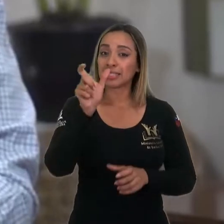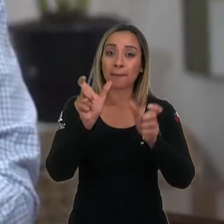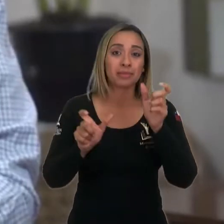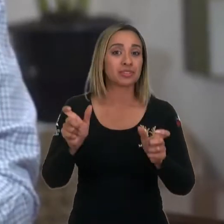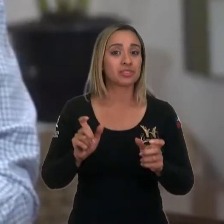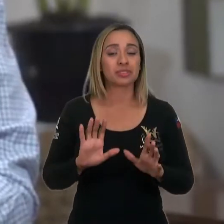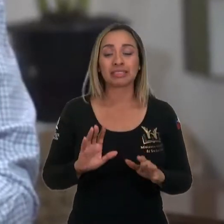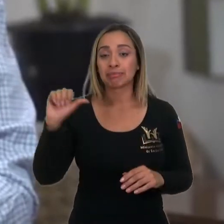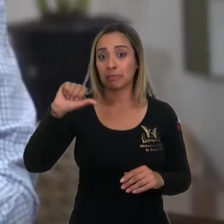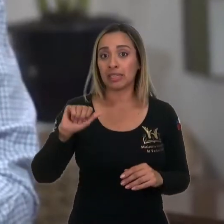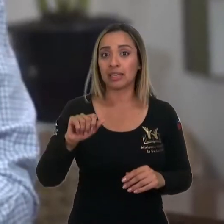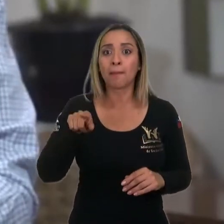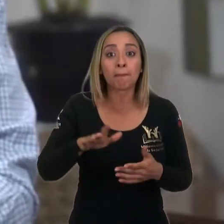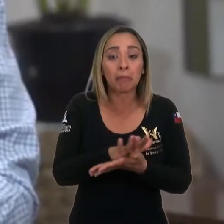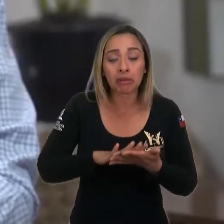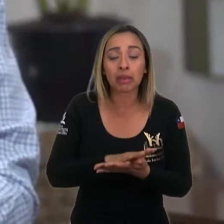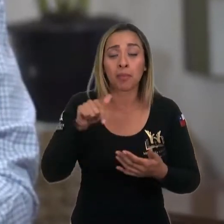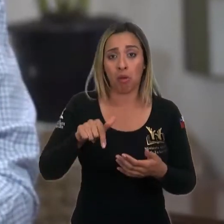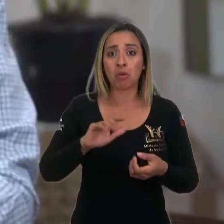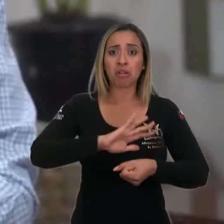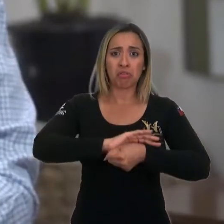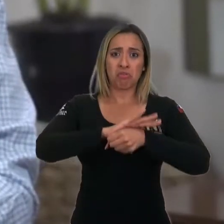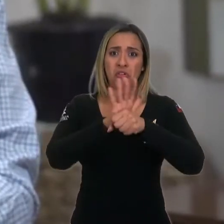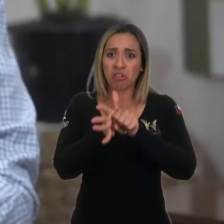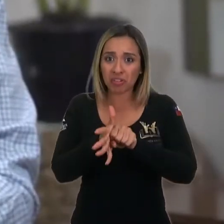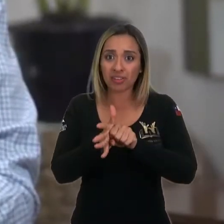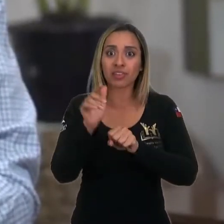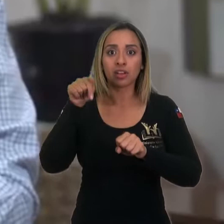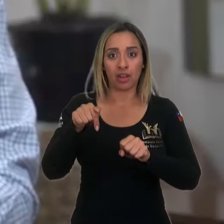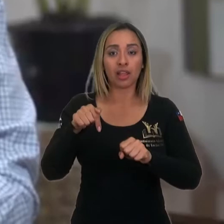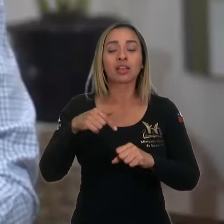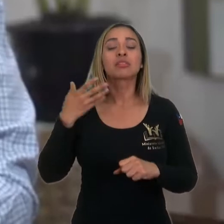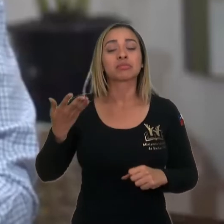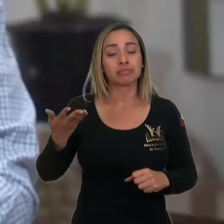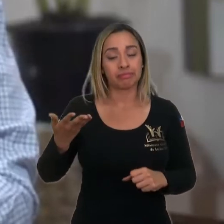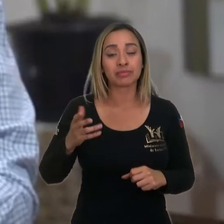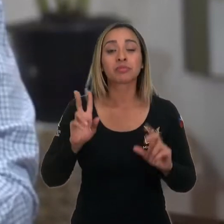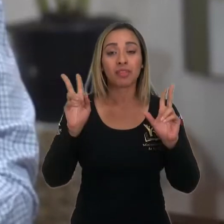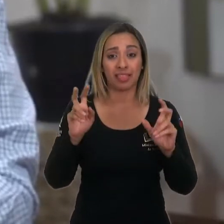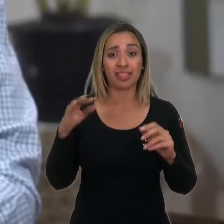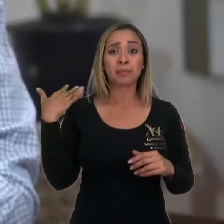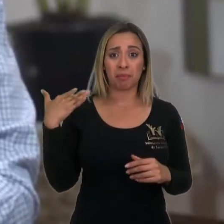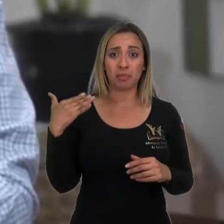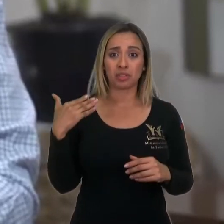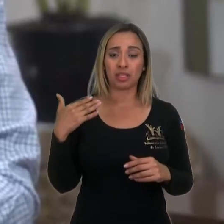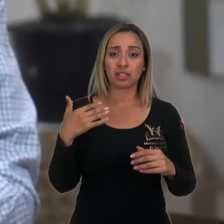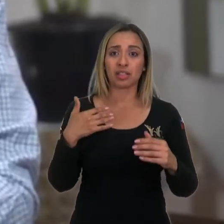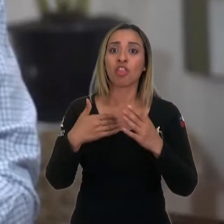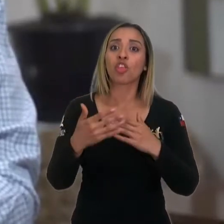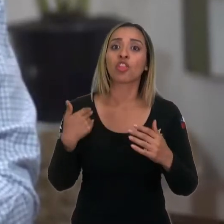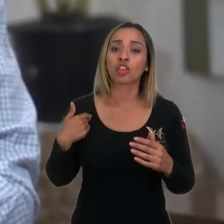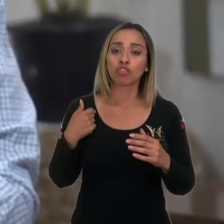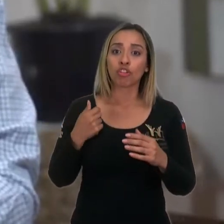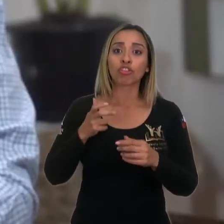problema del coronavirus no es fantasía, es una triste, dramática y grotesca realidad. En el país donde estoy